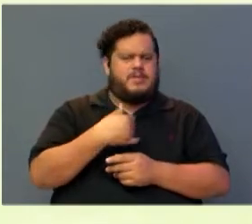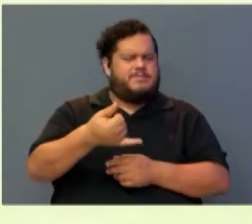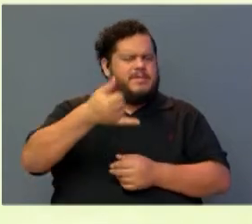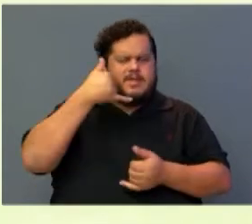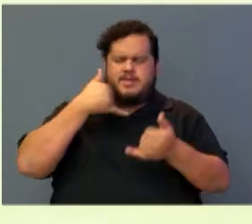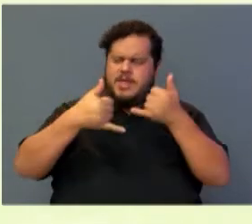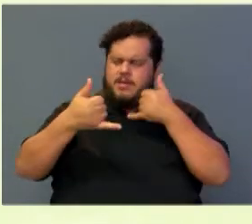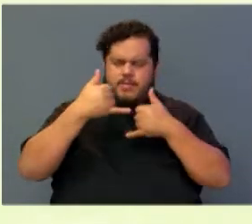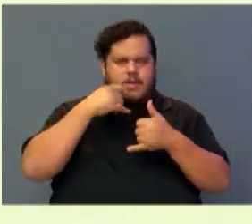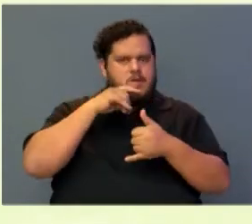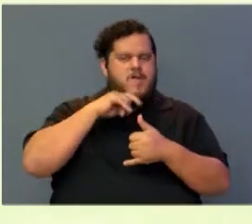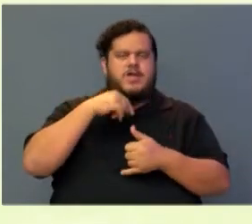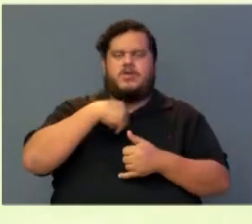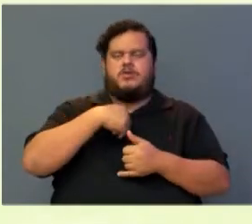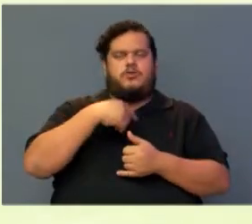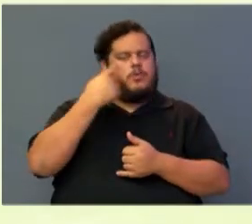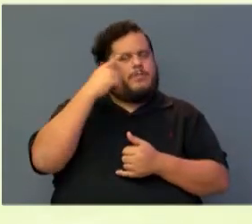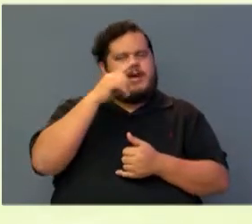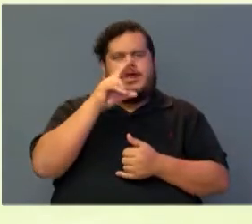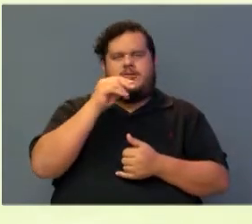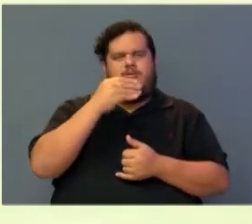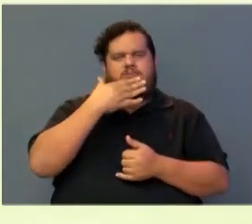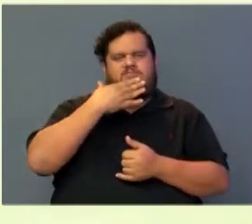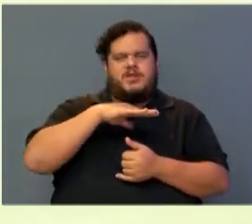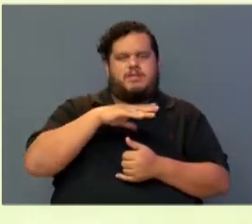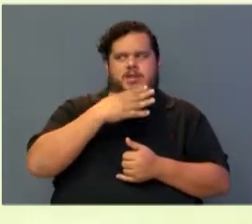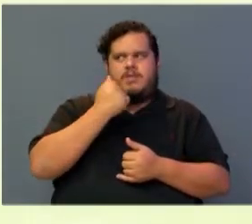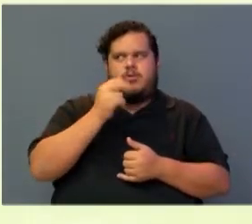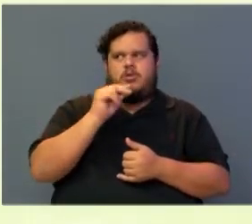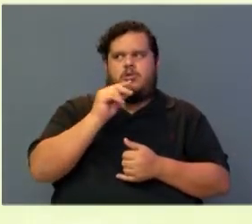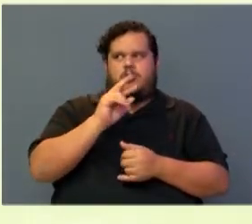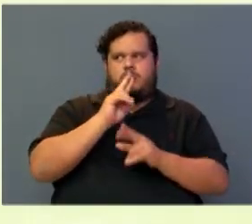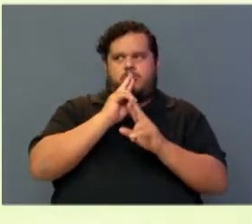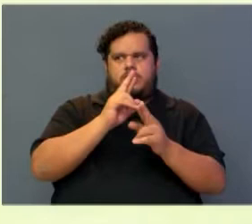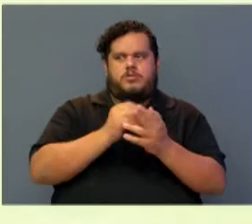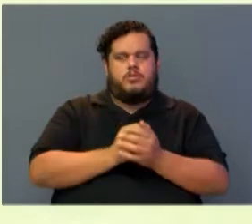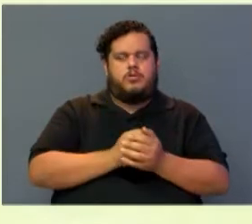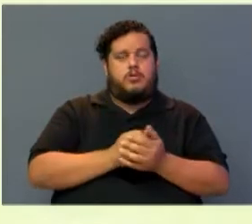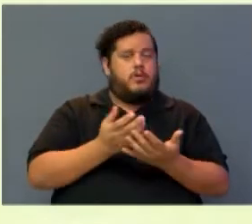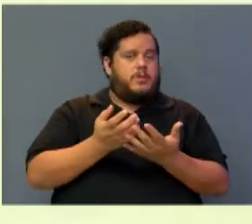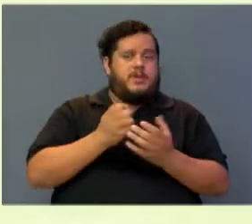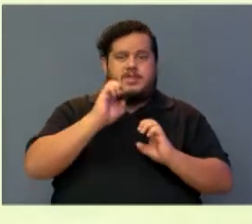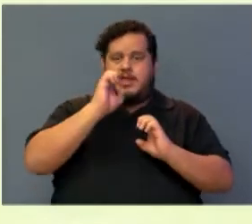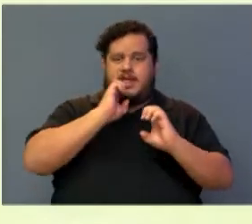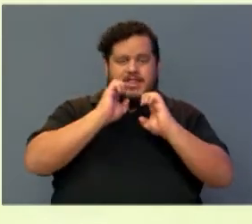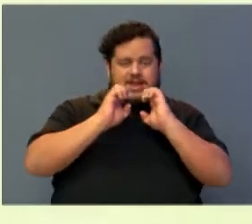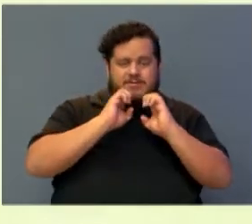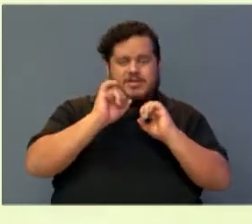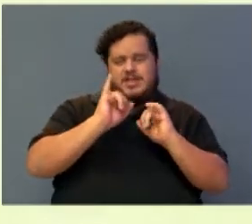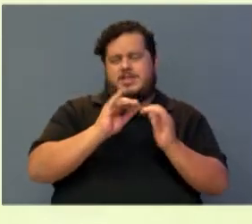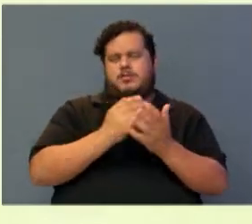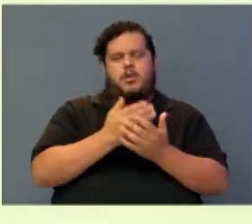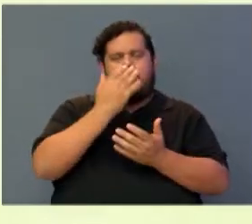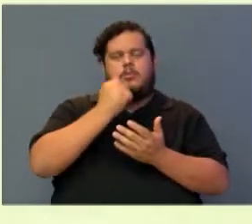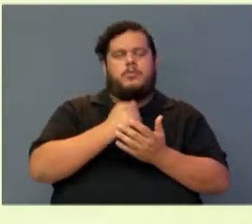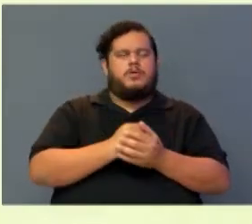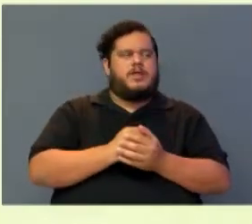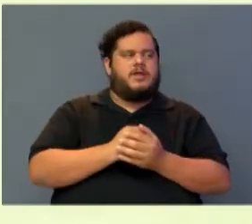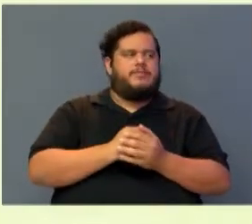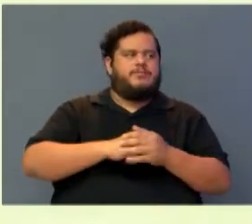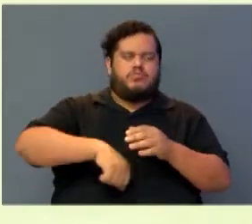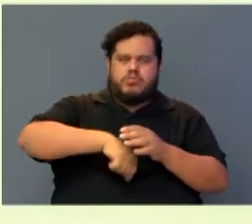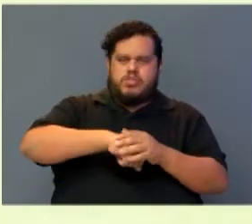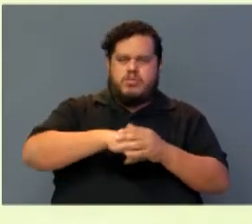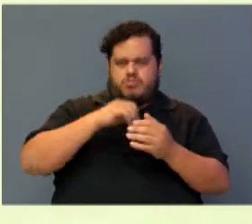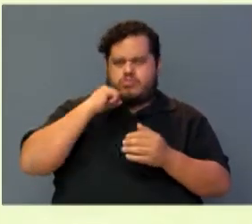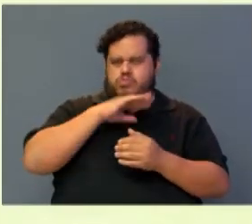y vea, yo por no caer mal mejor no respondo. Porque para hacer entrevistas y eso, porque vea, el fútbol es tan así, tan